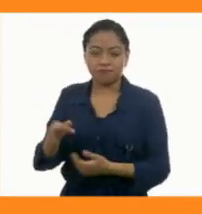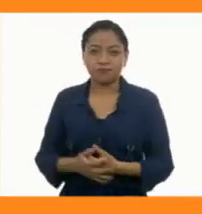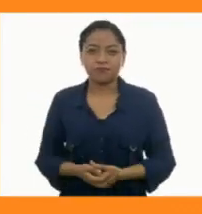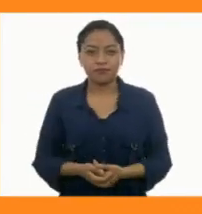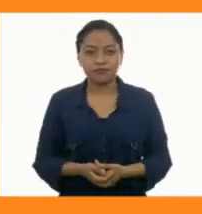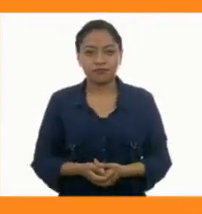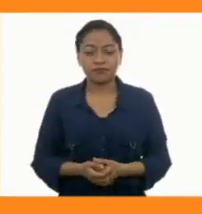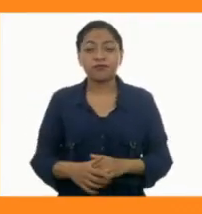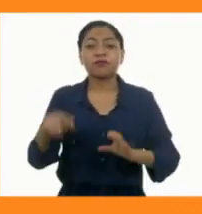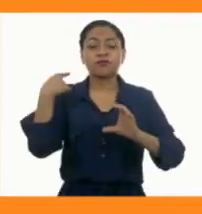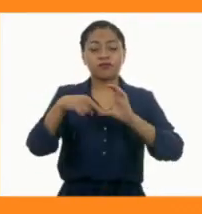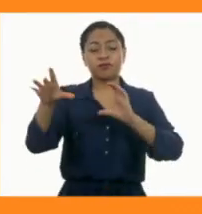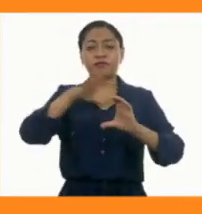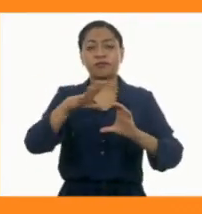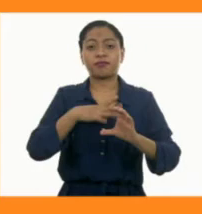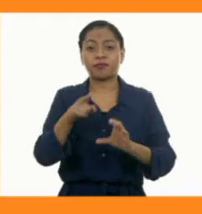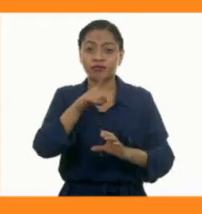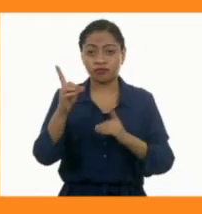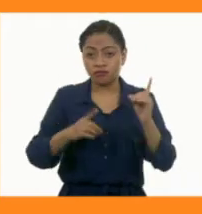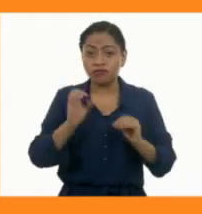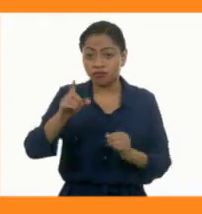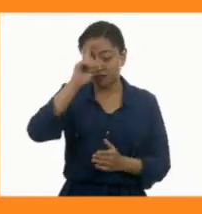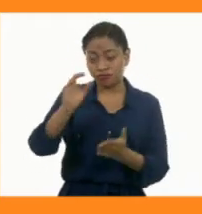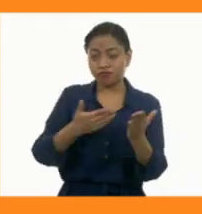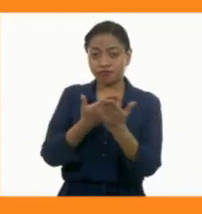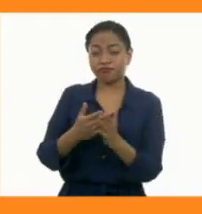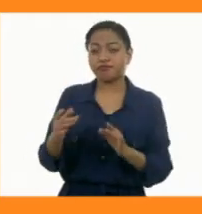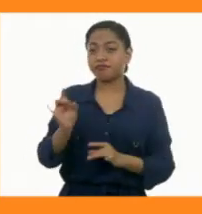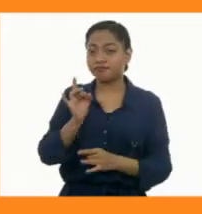cep.gov.mx, correo electrónico